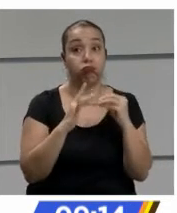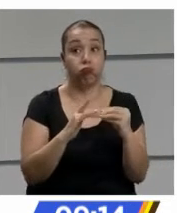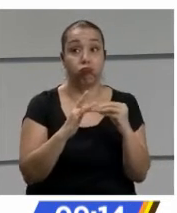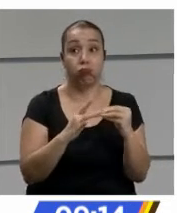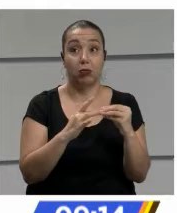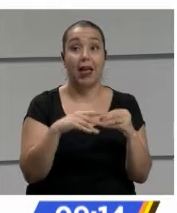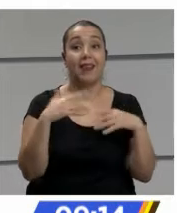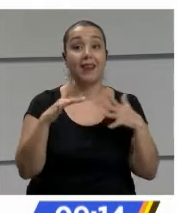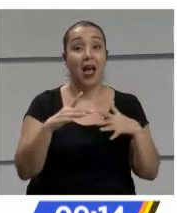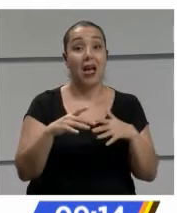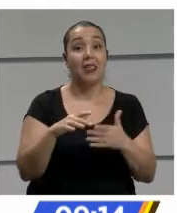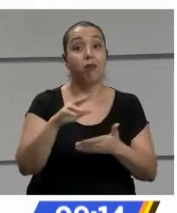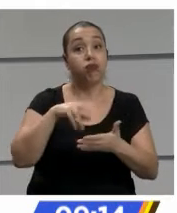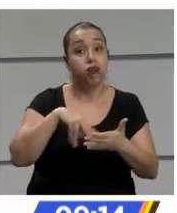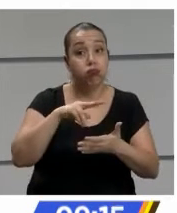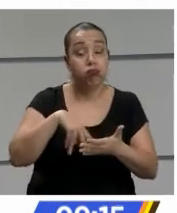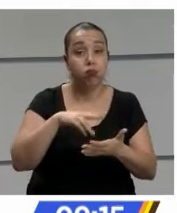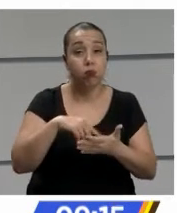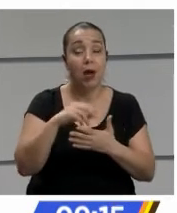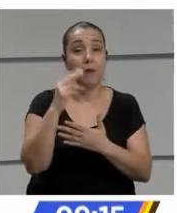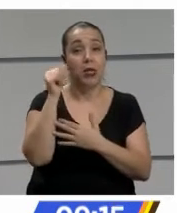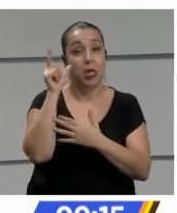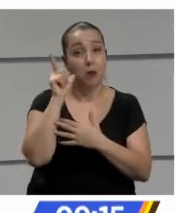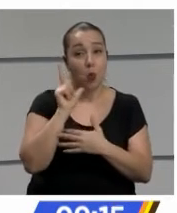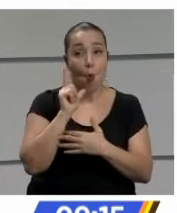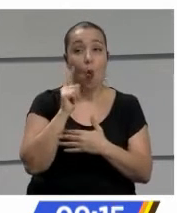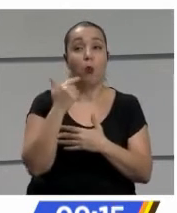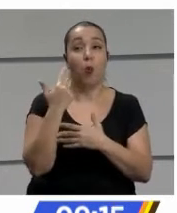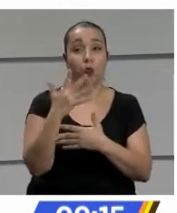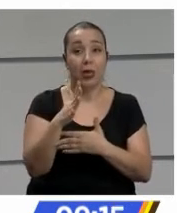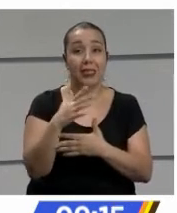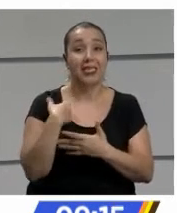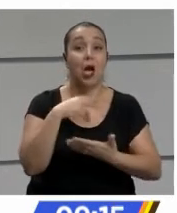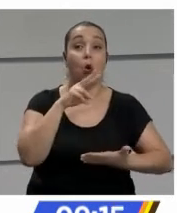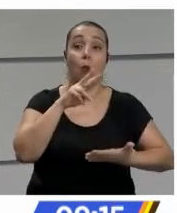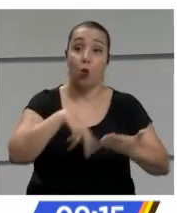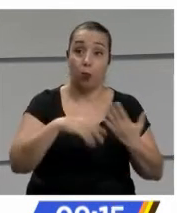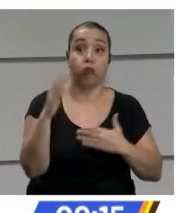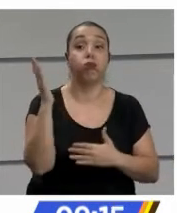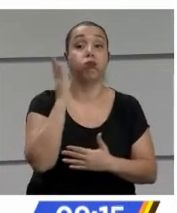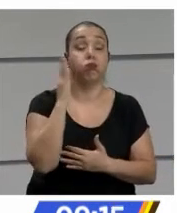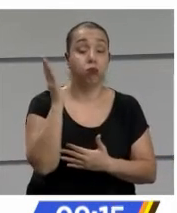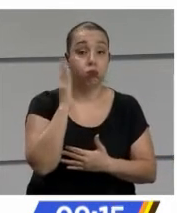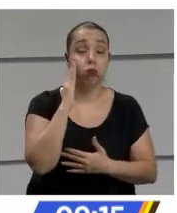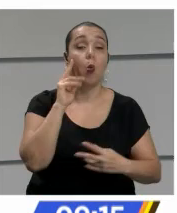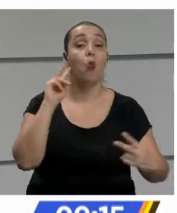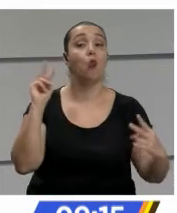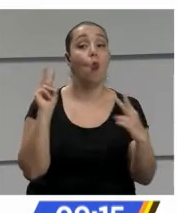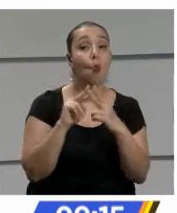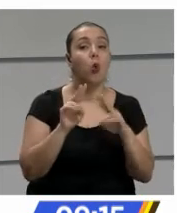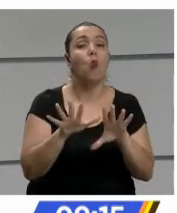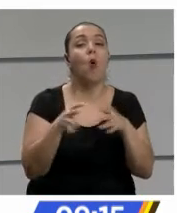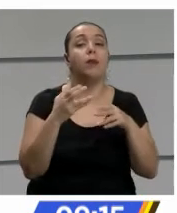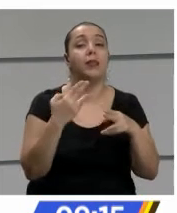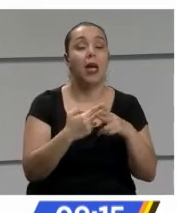esencial de la literatura afrocostarricense y que como lectores debemos conocer, se